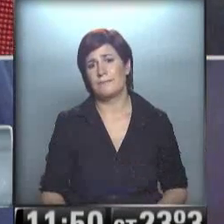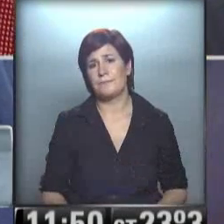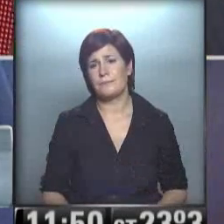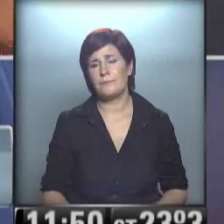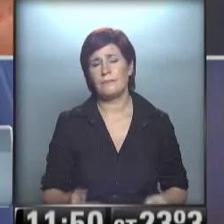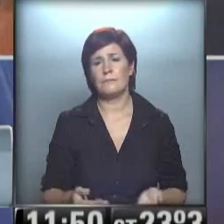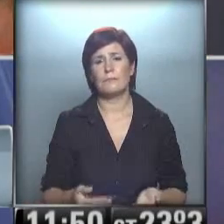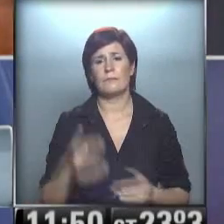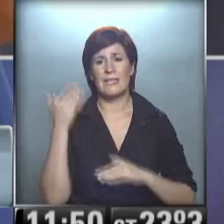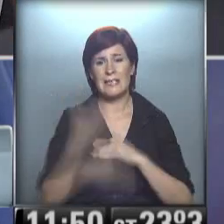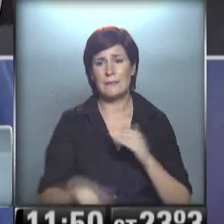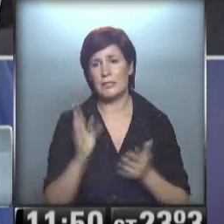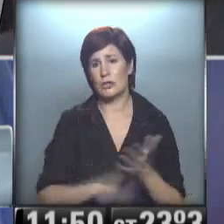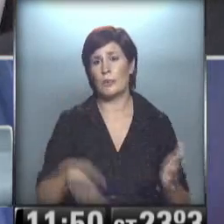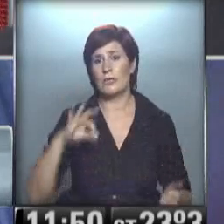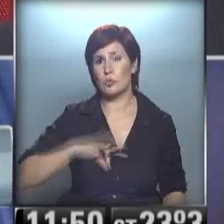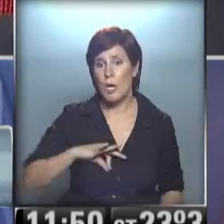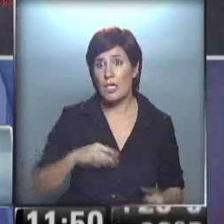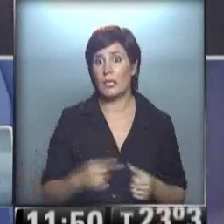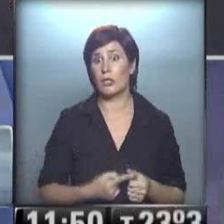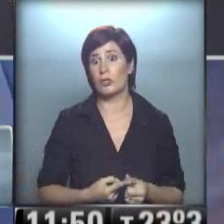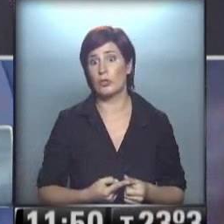o techo o tope, mejor dicho, a los salarios, el tema